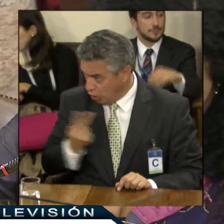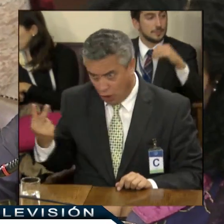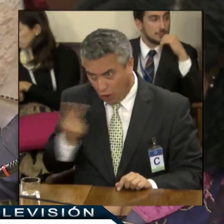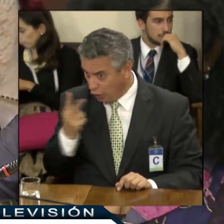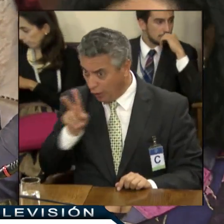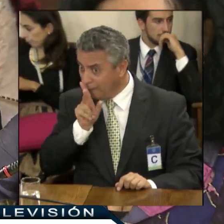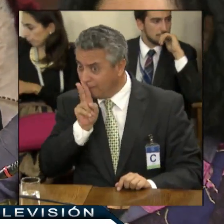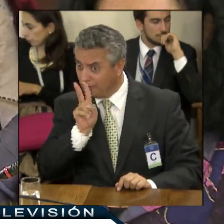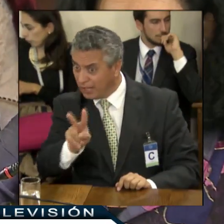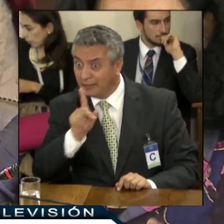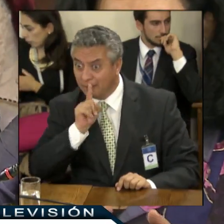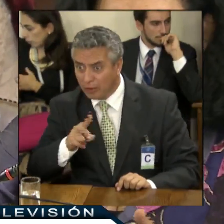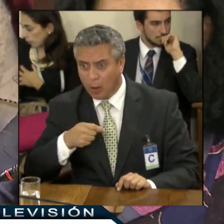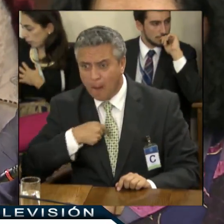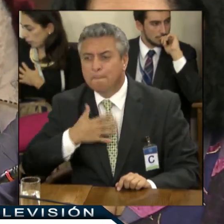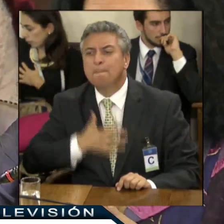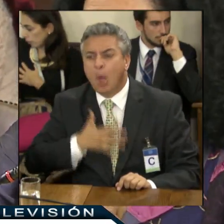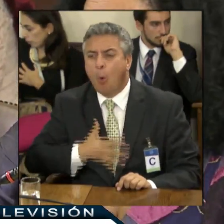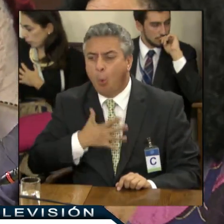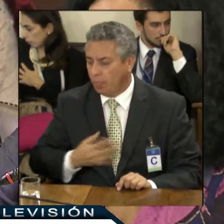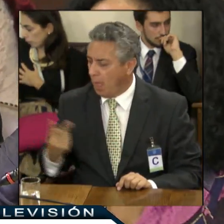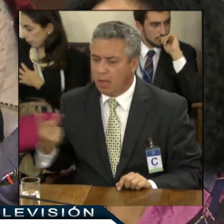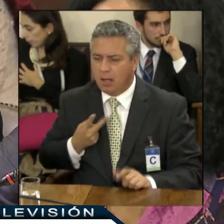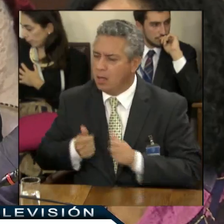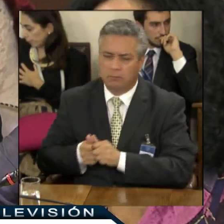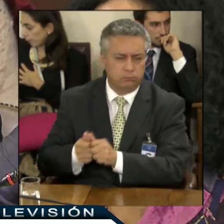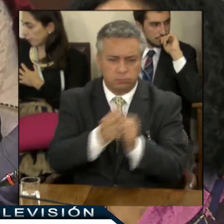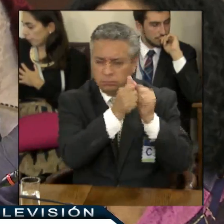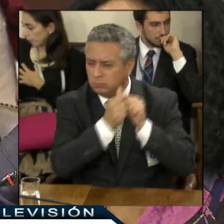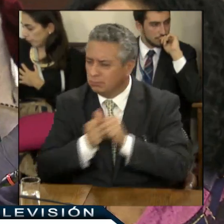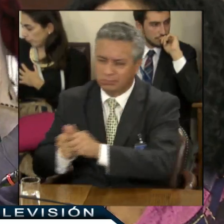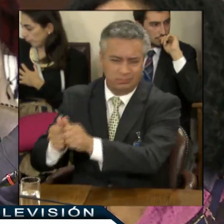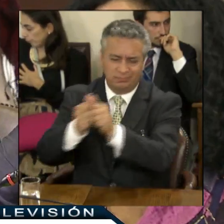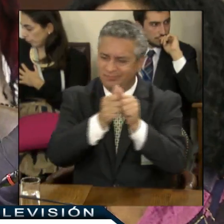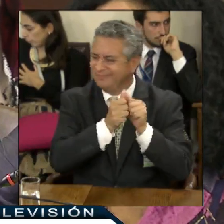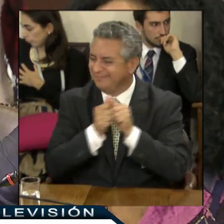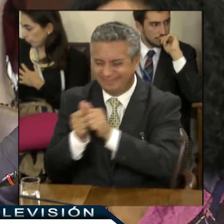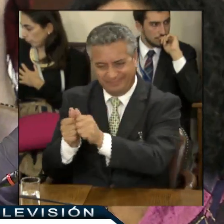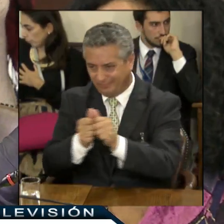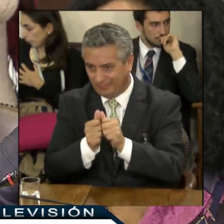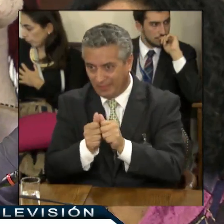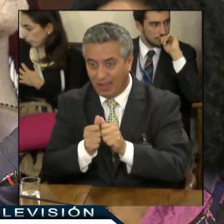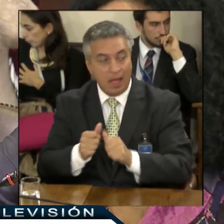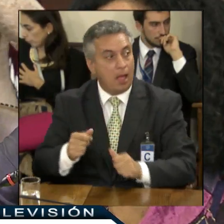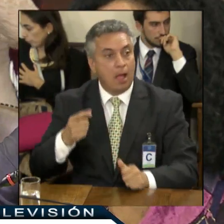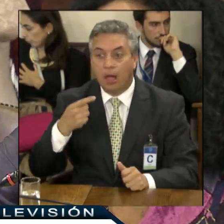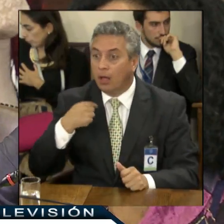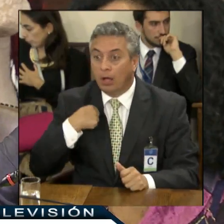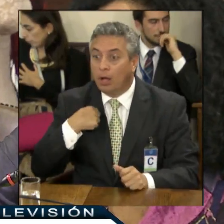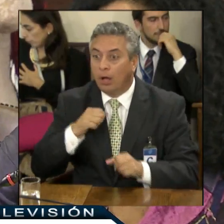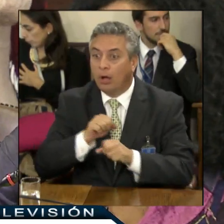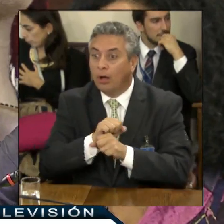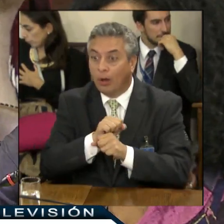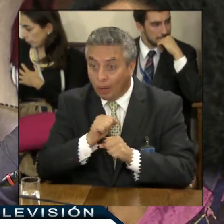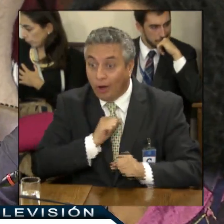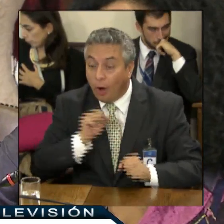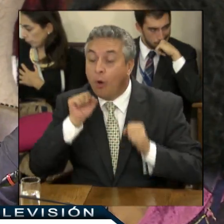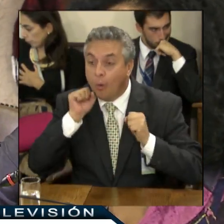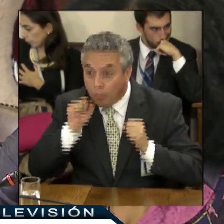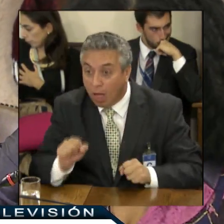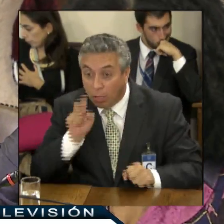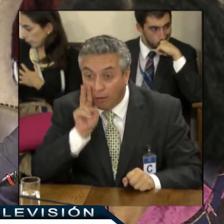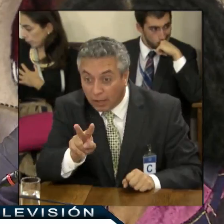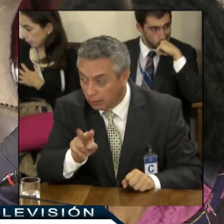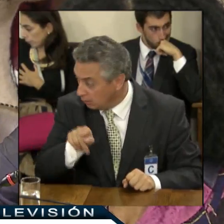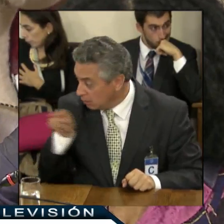que me gusta estar con ella somos junta Ah y no puedo ver puedo ver pero no puedo entender de que se